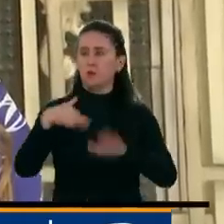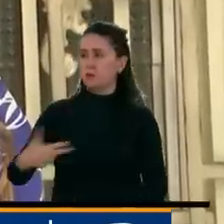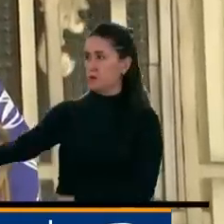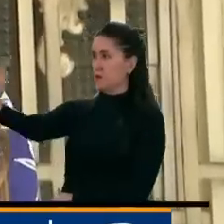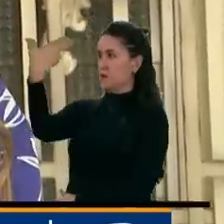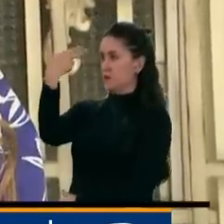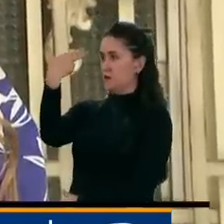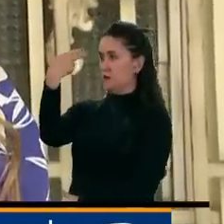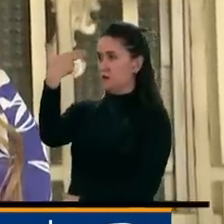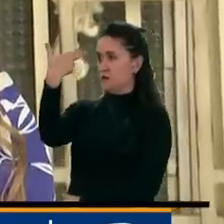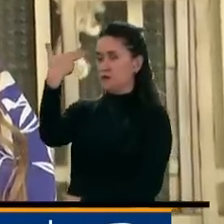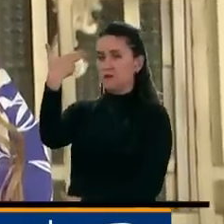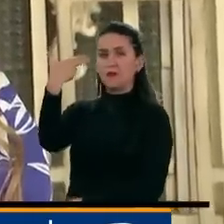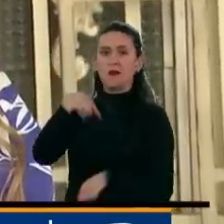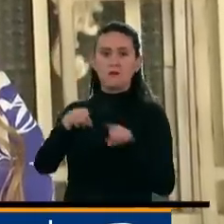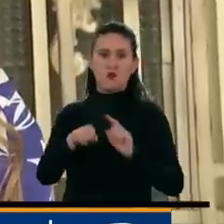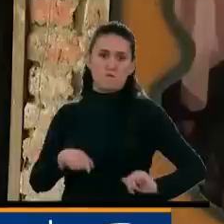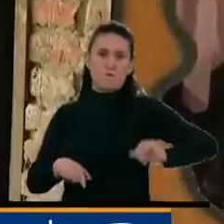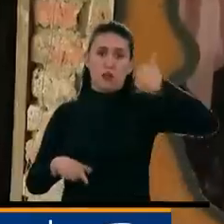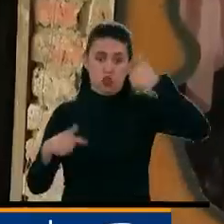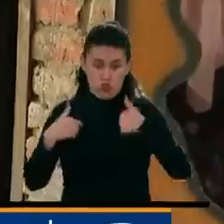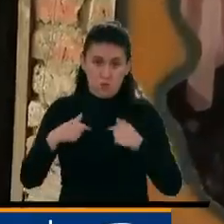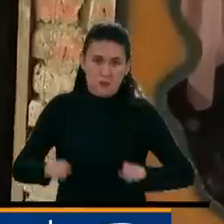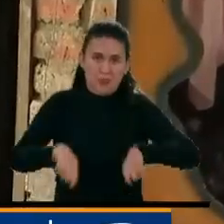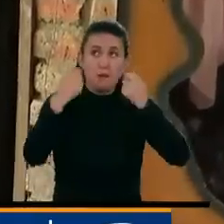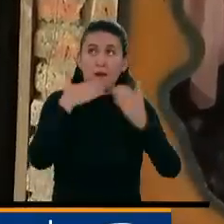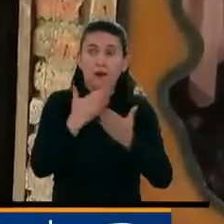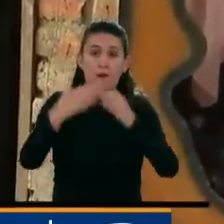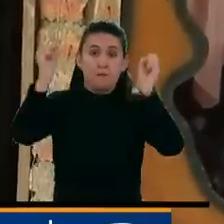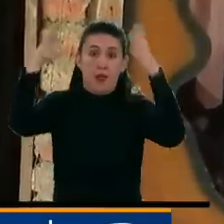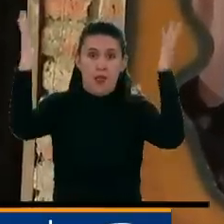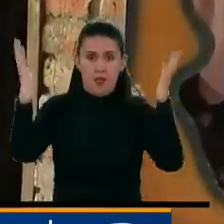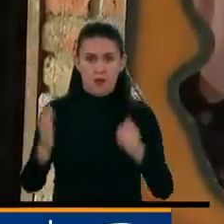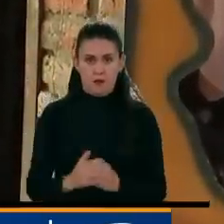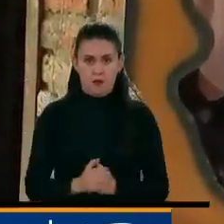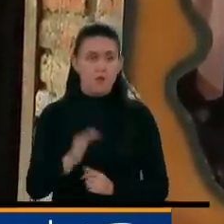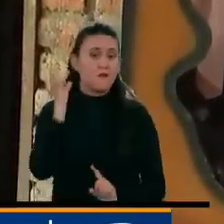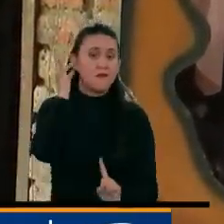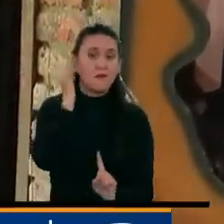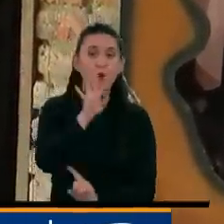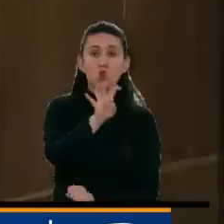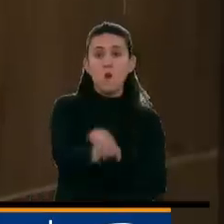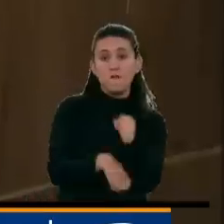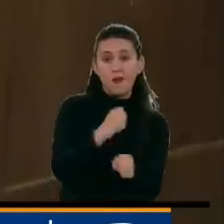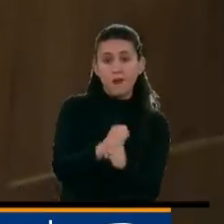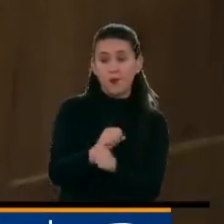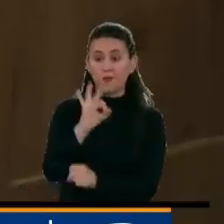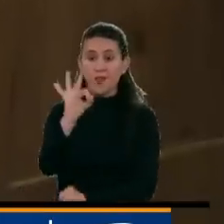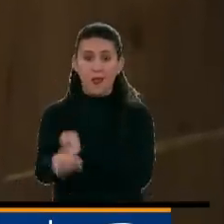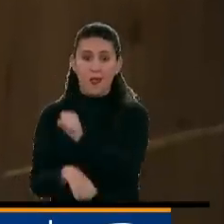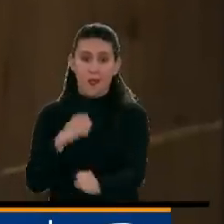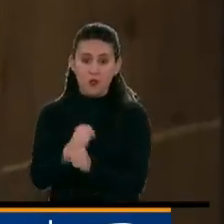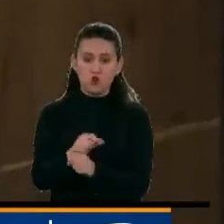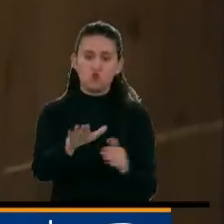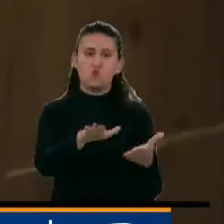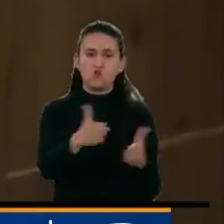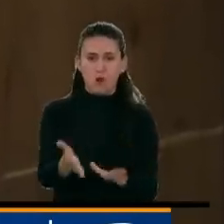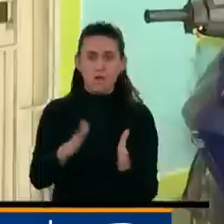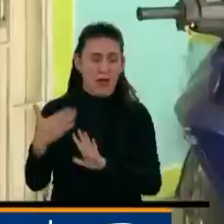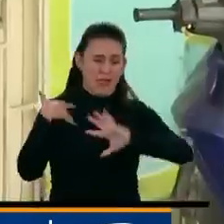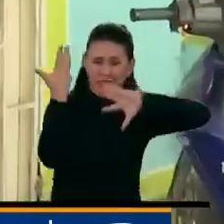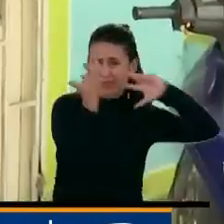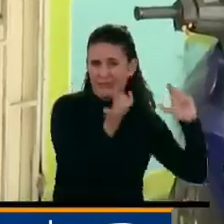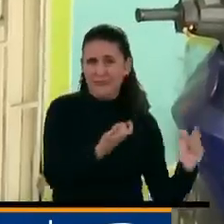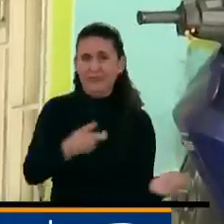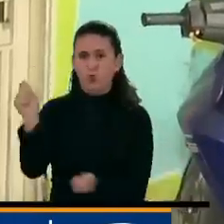a mí al otro muchacho mayor yo me salvé fue de milagro las dos niñas de nueve y tres años quienes eran hijas de la pareja alcanzaron a ser